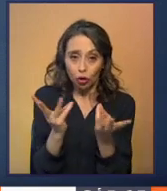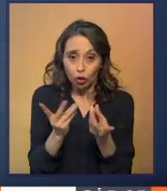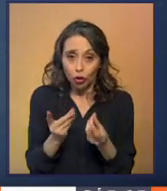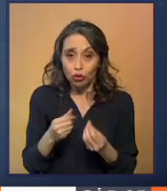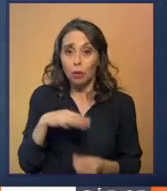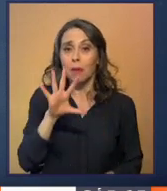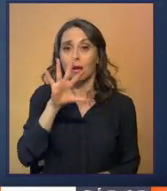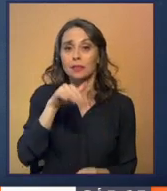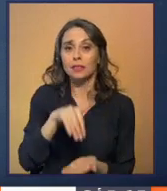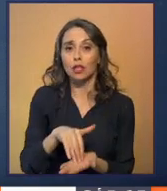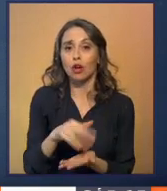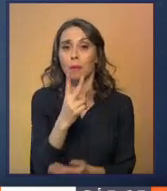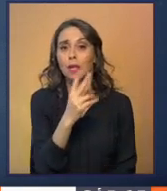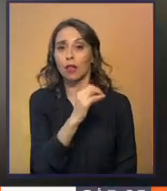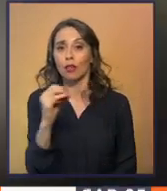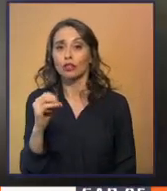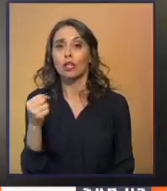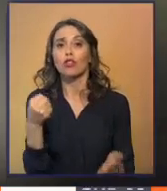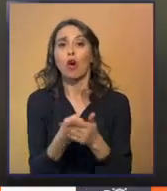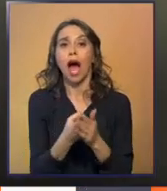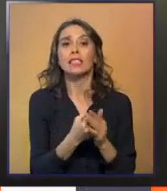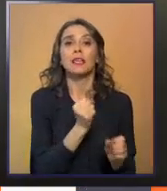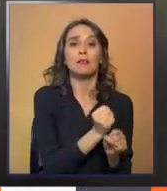de 5.200.